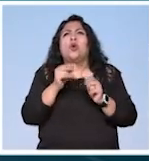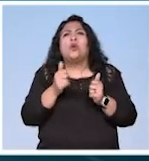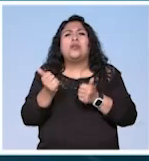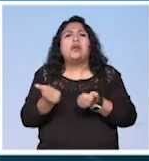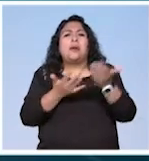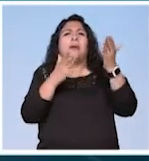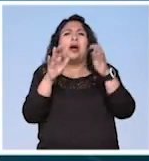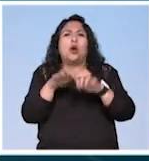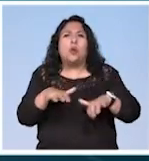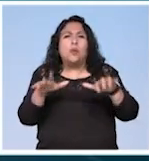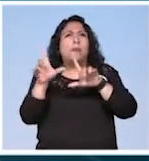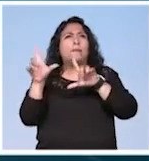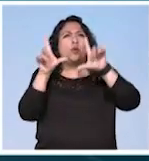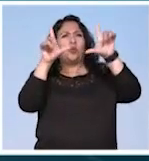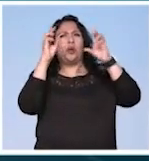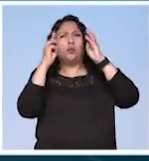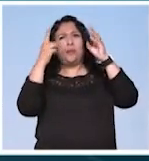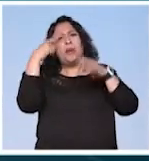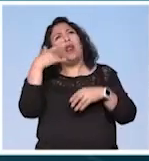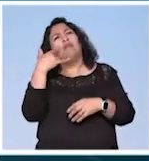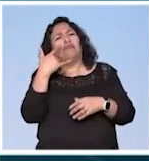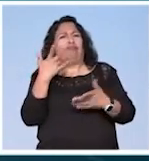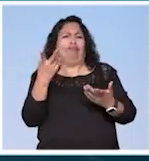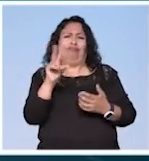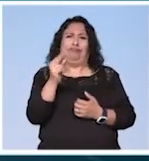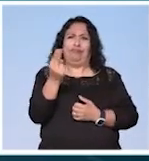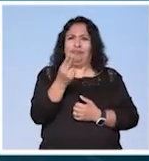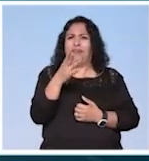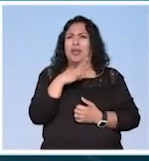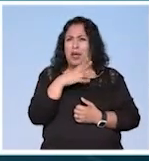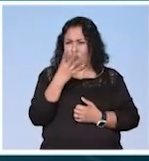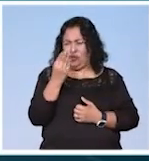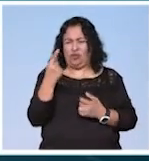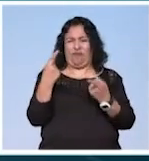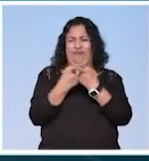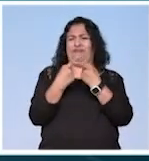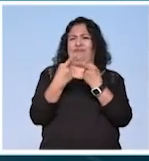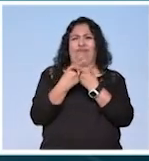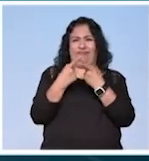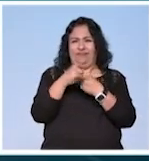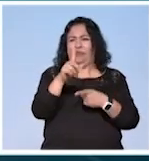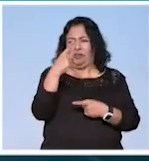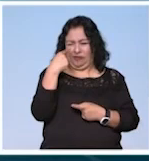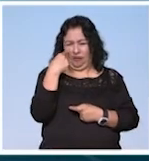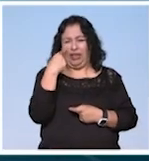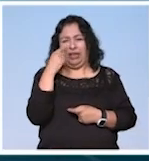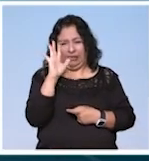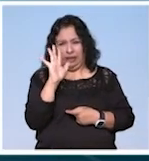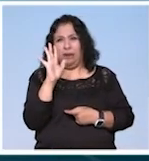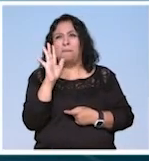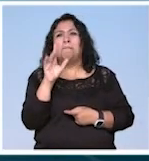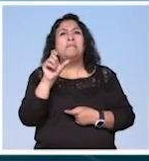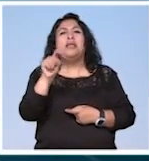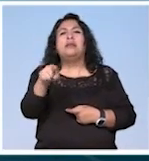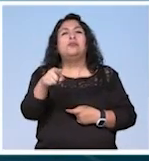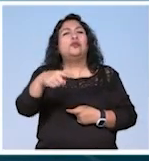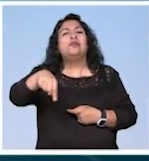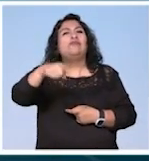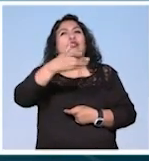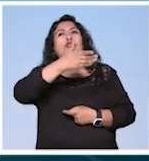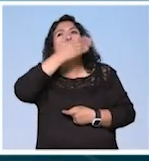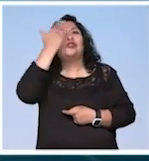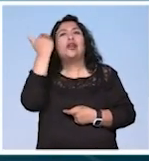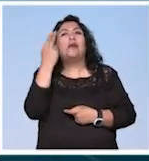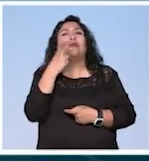computadoras o pantallas al museo para que las estén viendo Hay muchísimas contradicciones fíjate como si ellos mismos no supieran